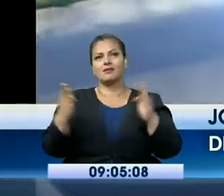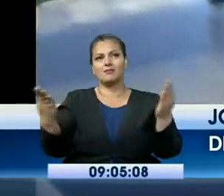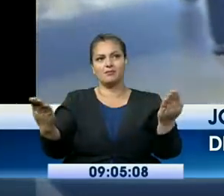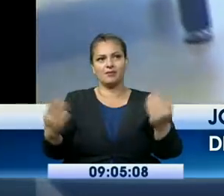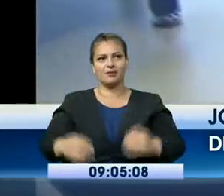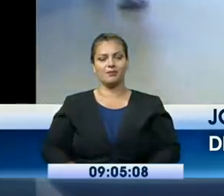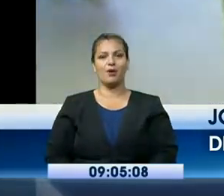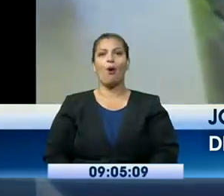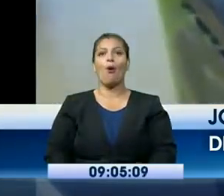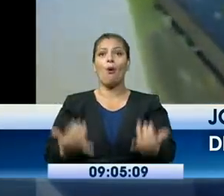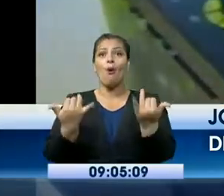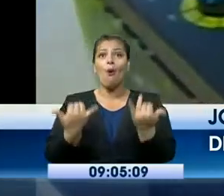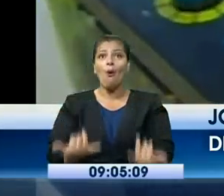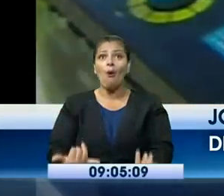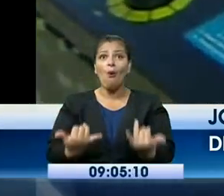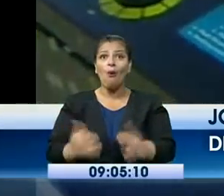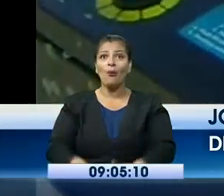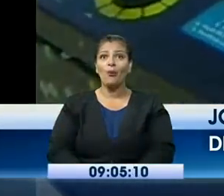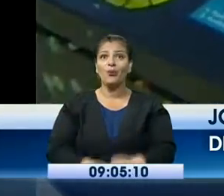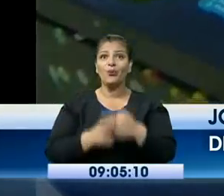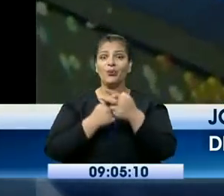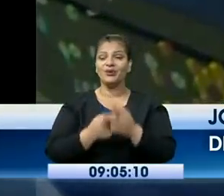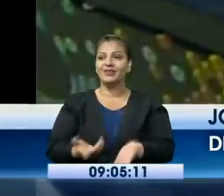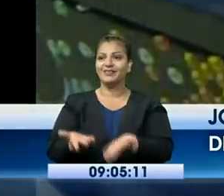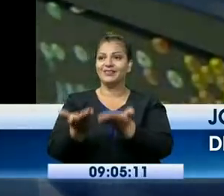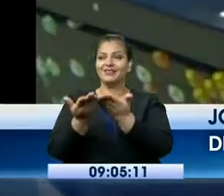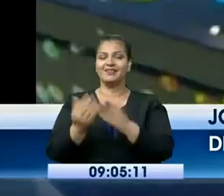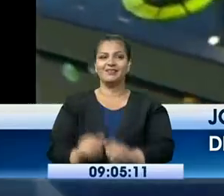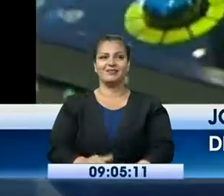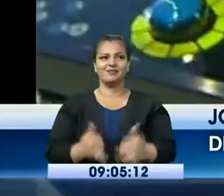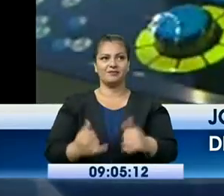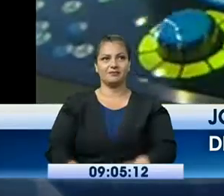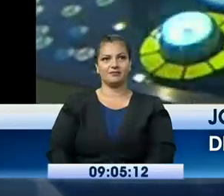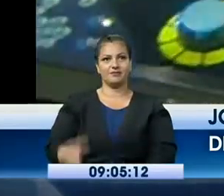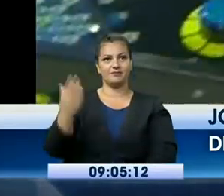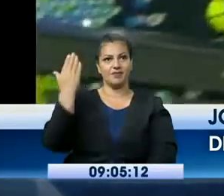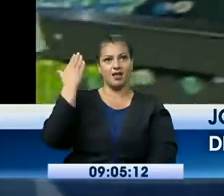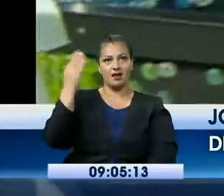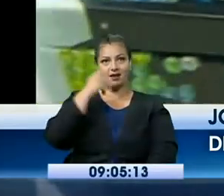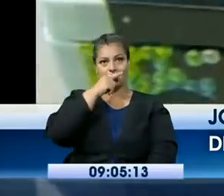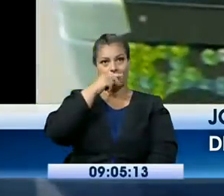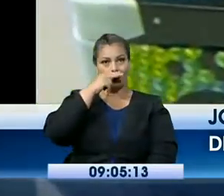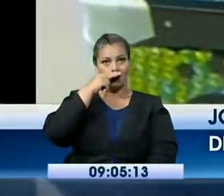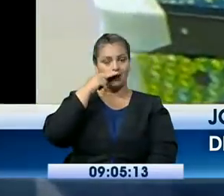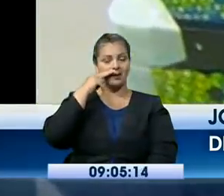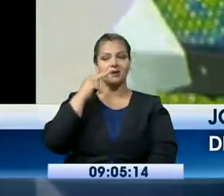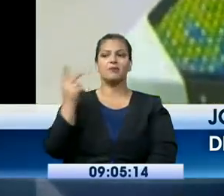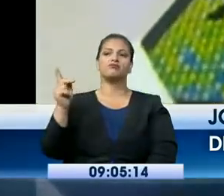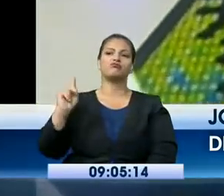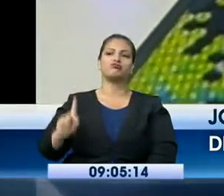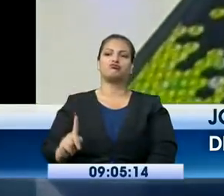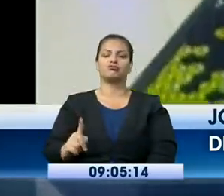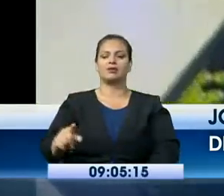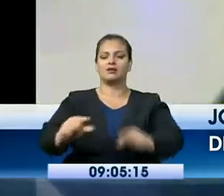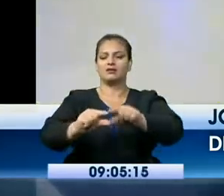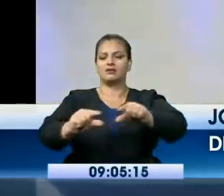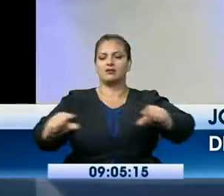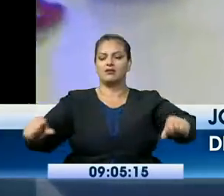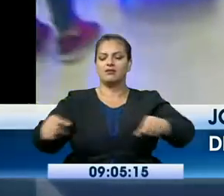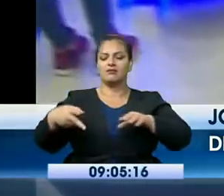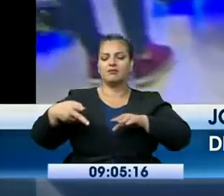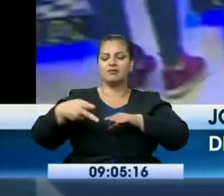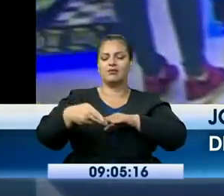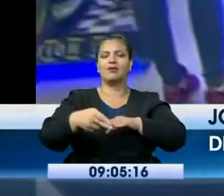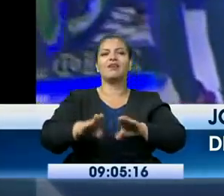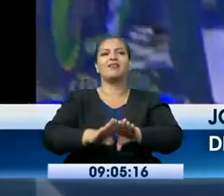por el alcalde de guayaquil jaime nebot se trata de safaris en que ahora